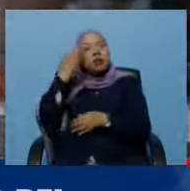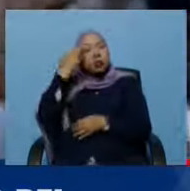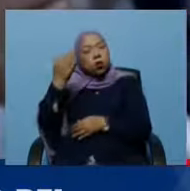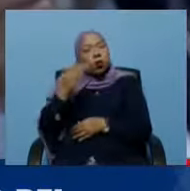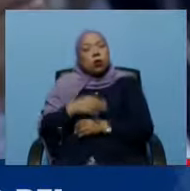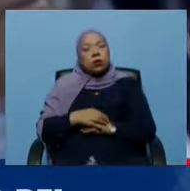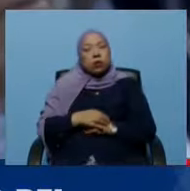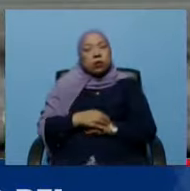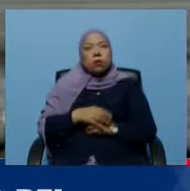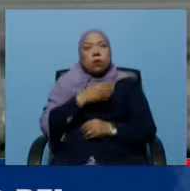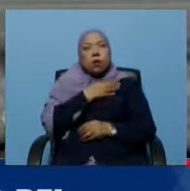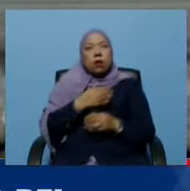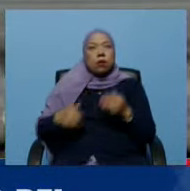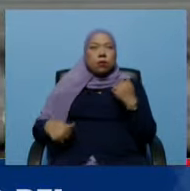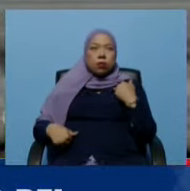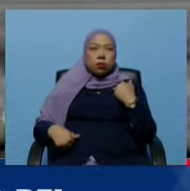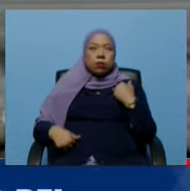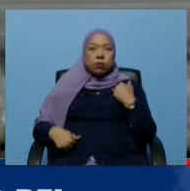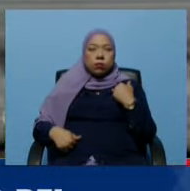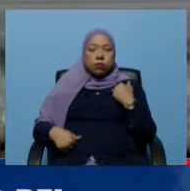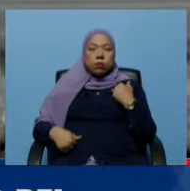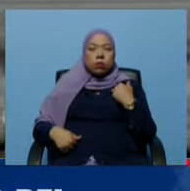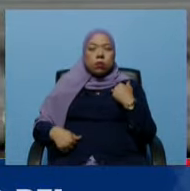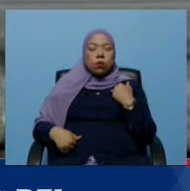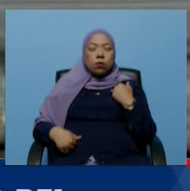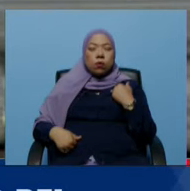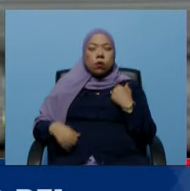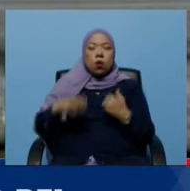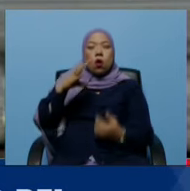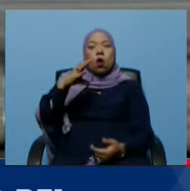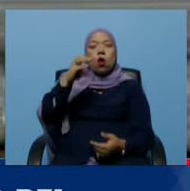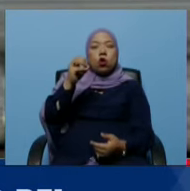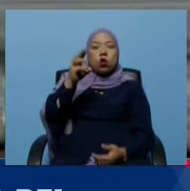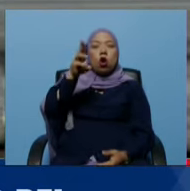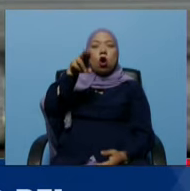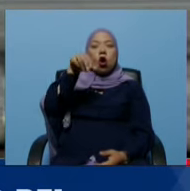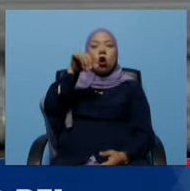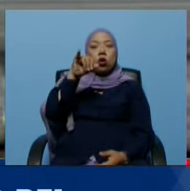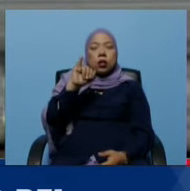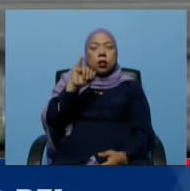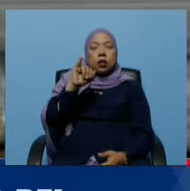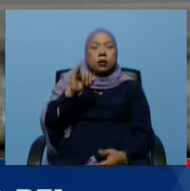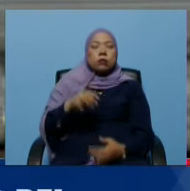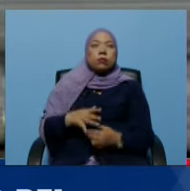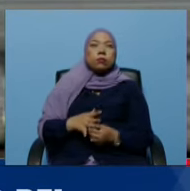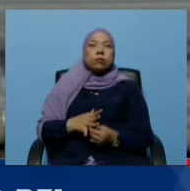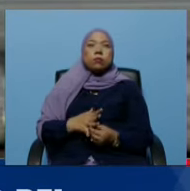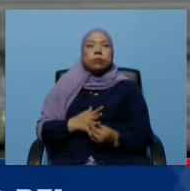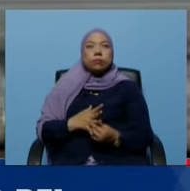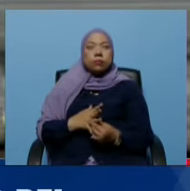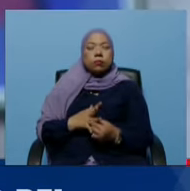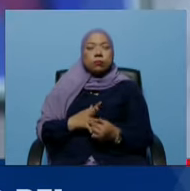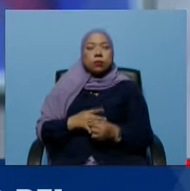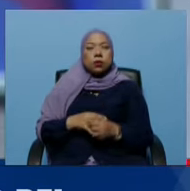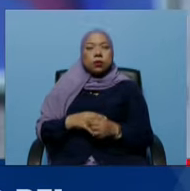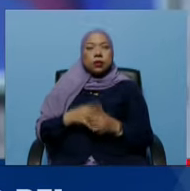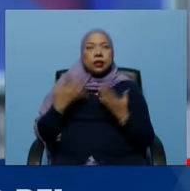al presidente de Conindustria, empresario Luigi Pichella,